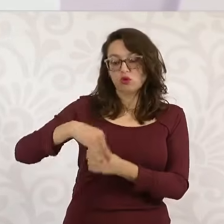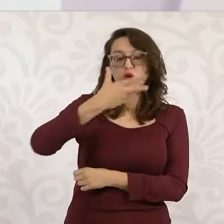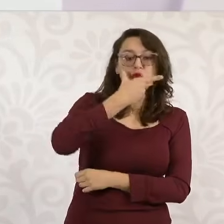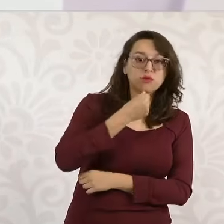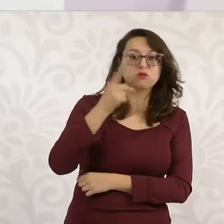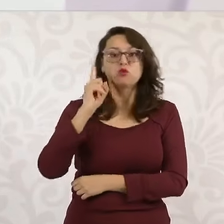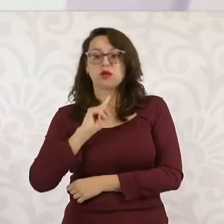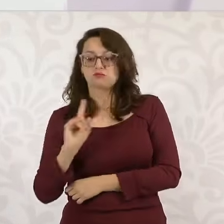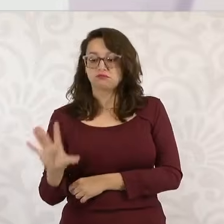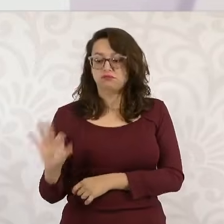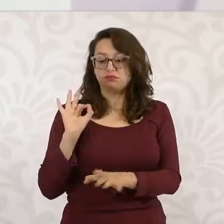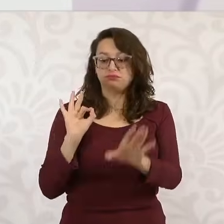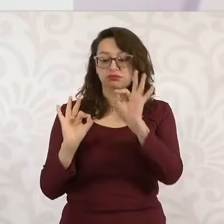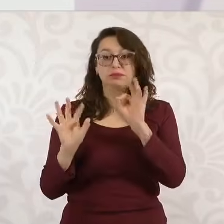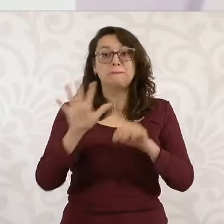una mujer.